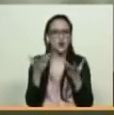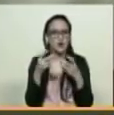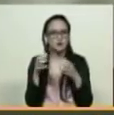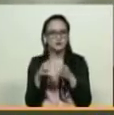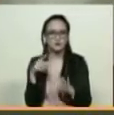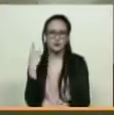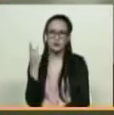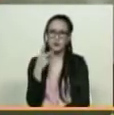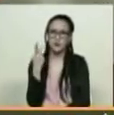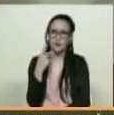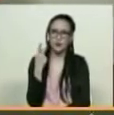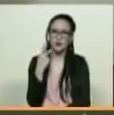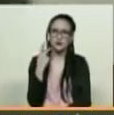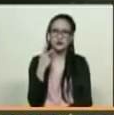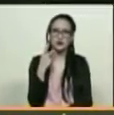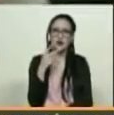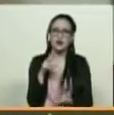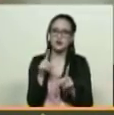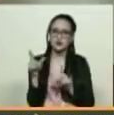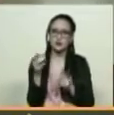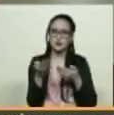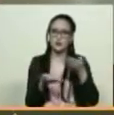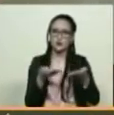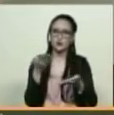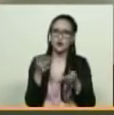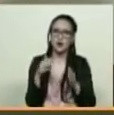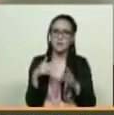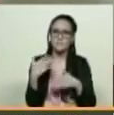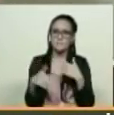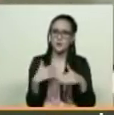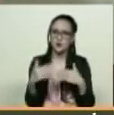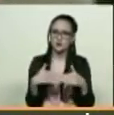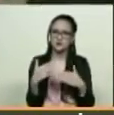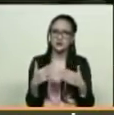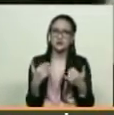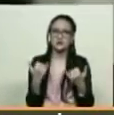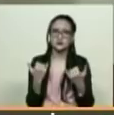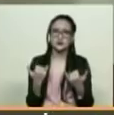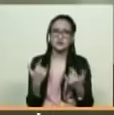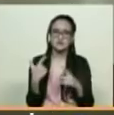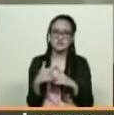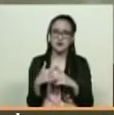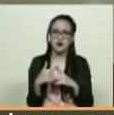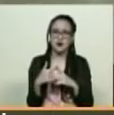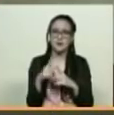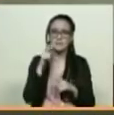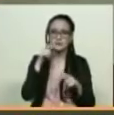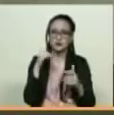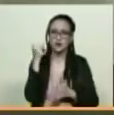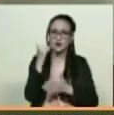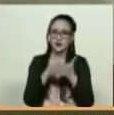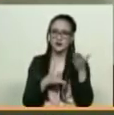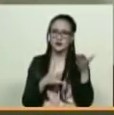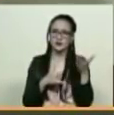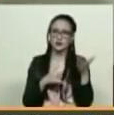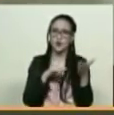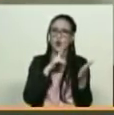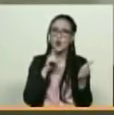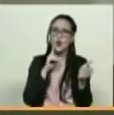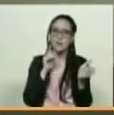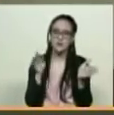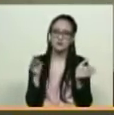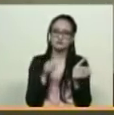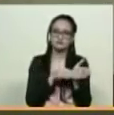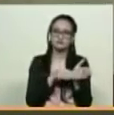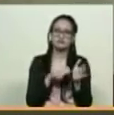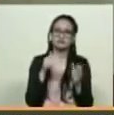organizaciones que han postulado candidatos a este proceso y de igual manera los candidatos que han inscrito su nombre para esta